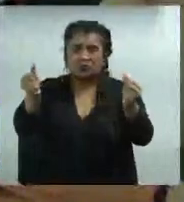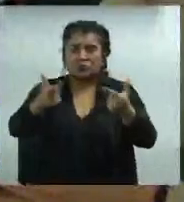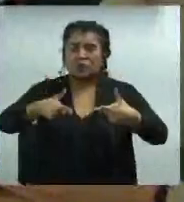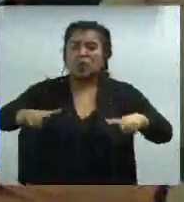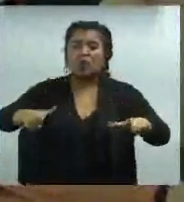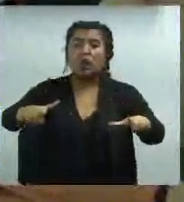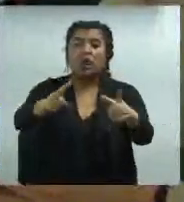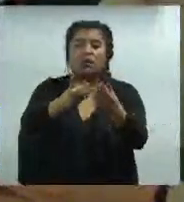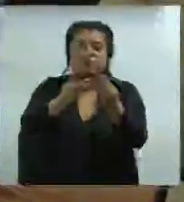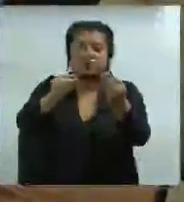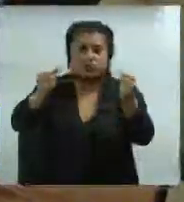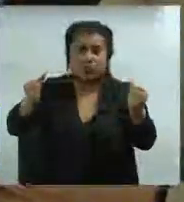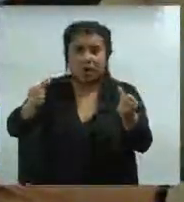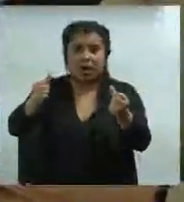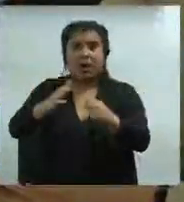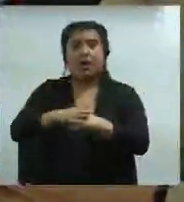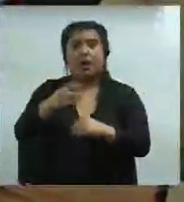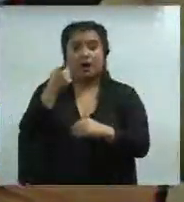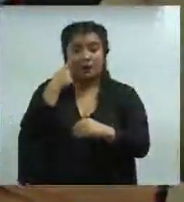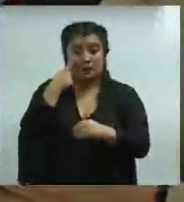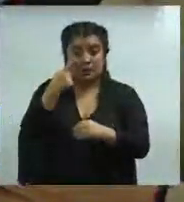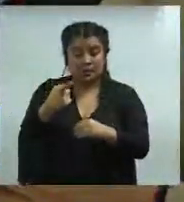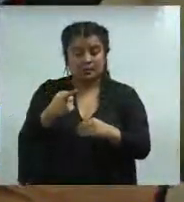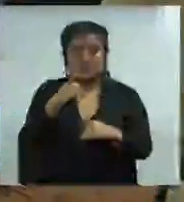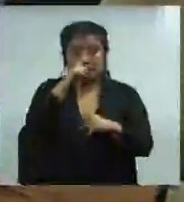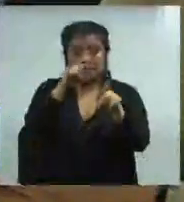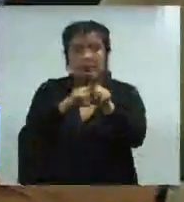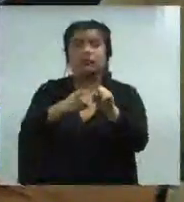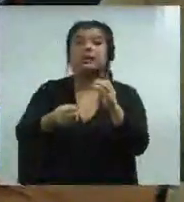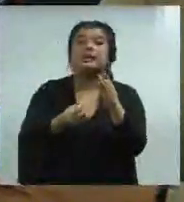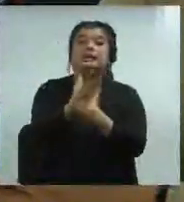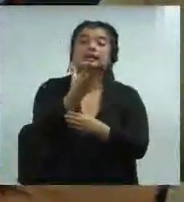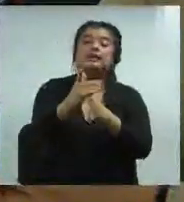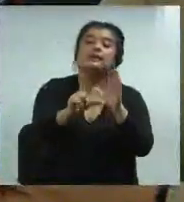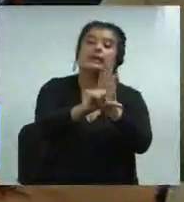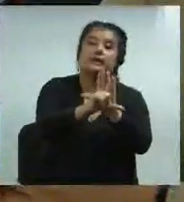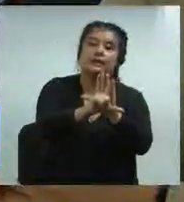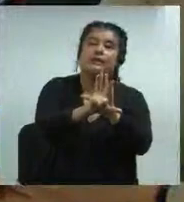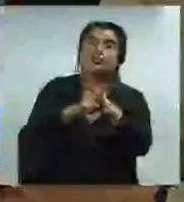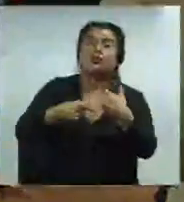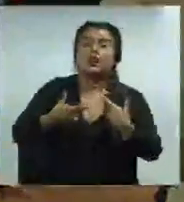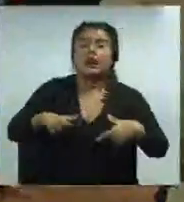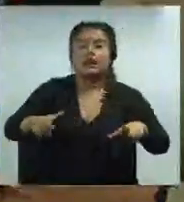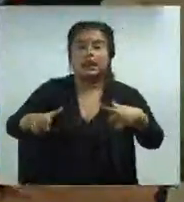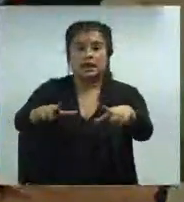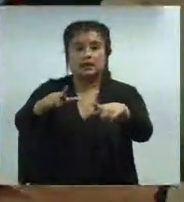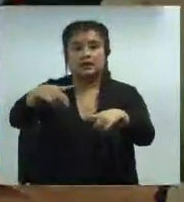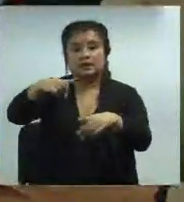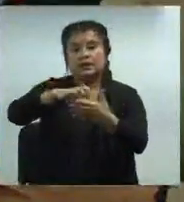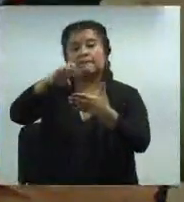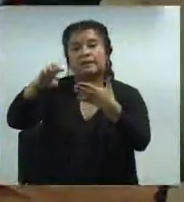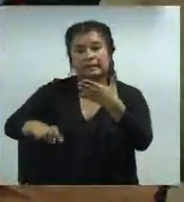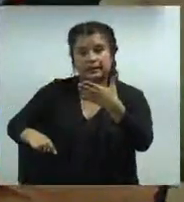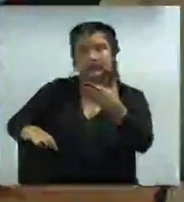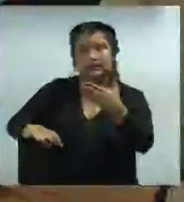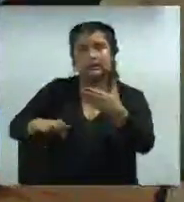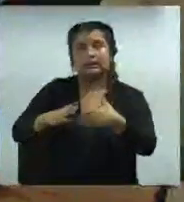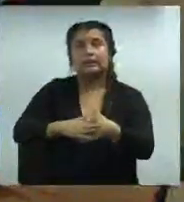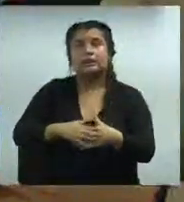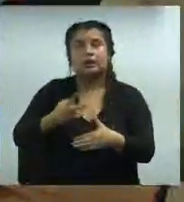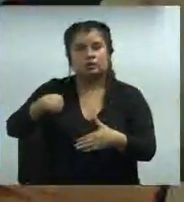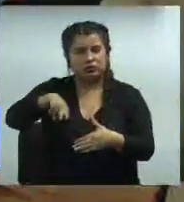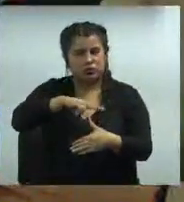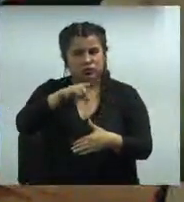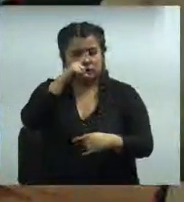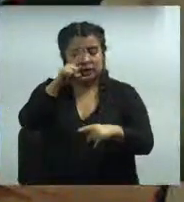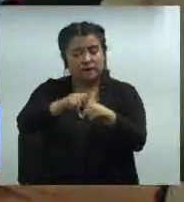ahí una iniciativa de ley que creo que vamos a conocer mañana relacionada con el lago Petén Itzá, pero nosotros tenemos que velar